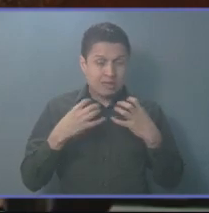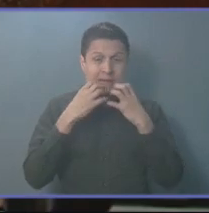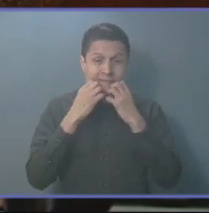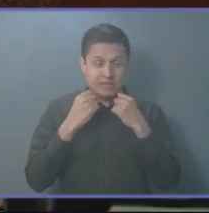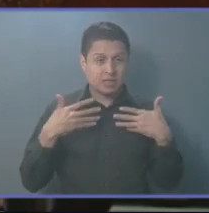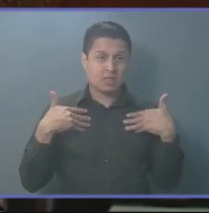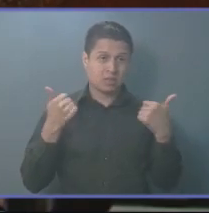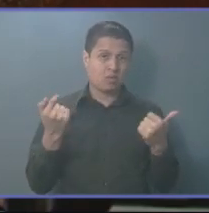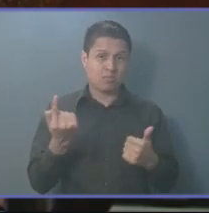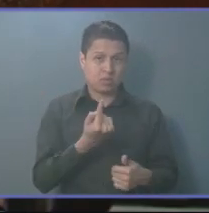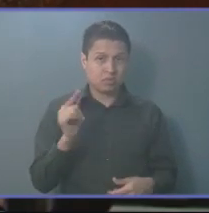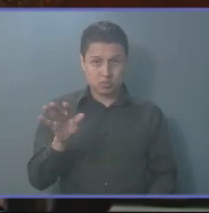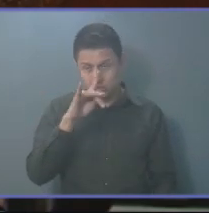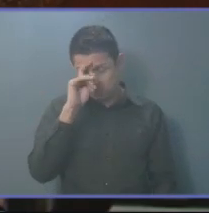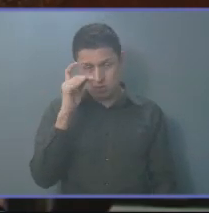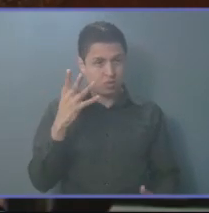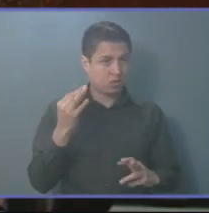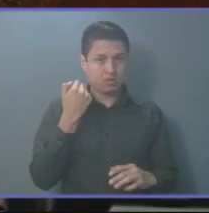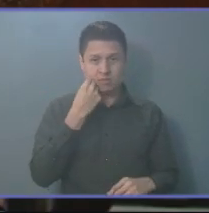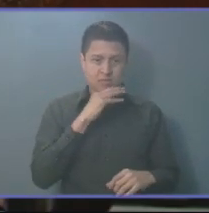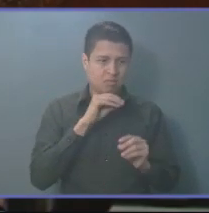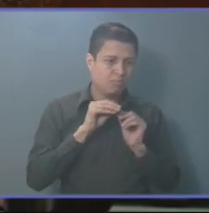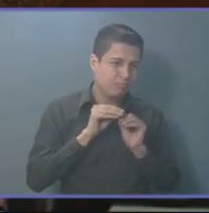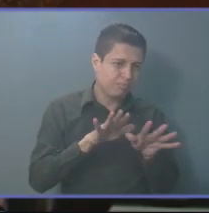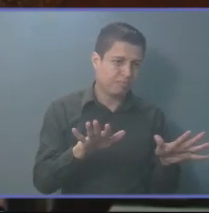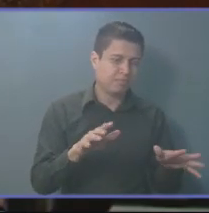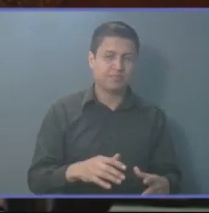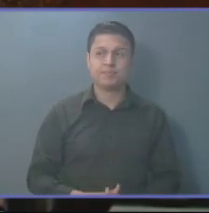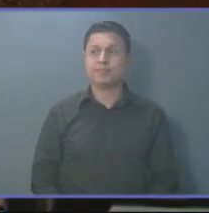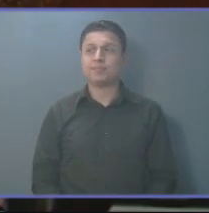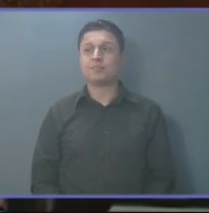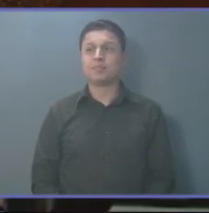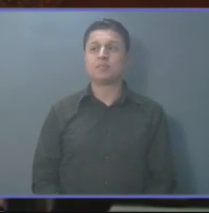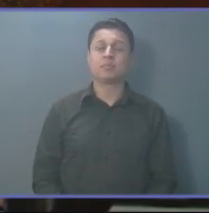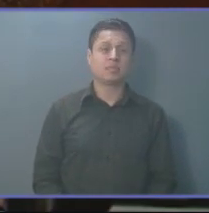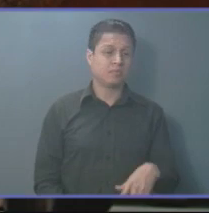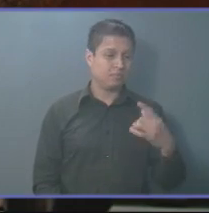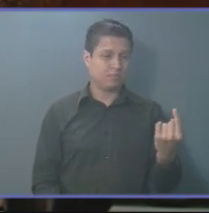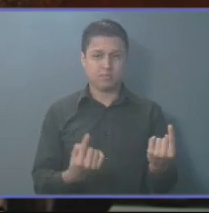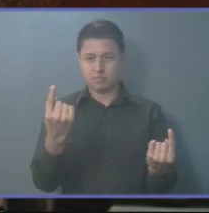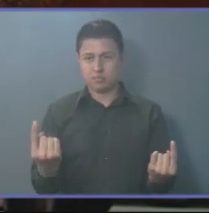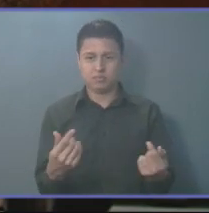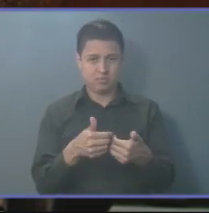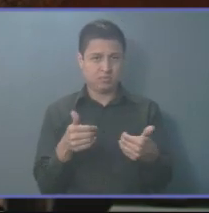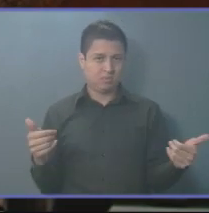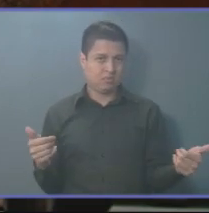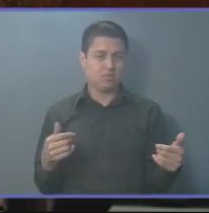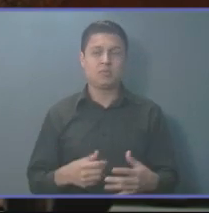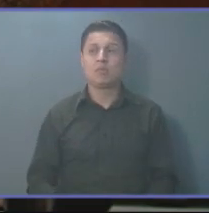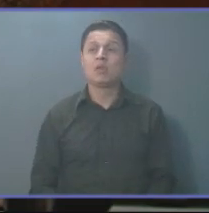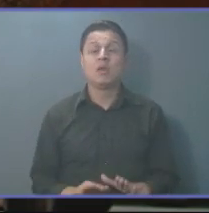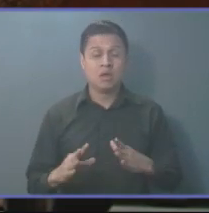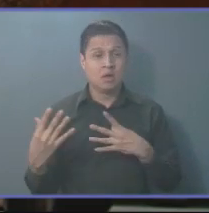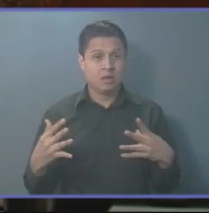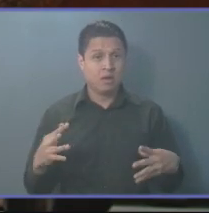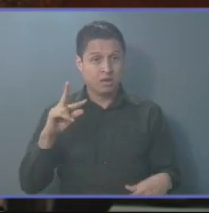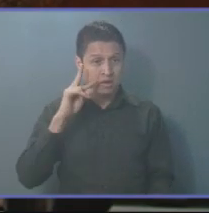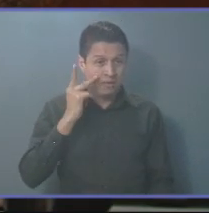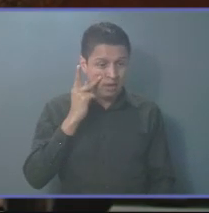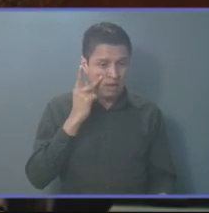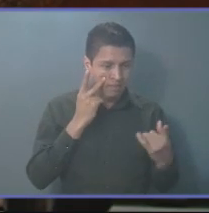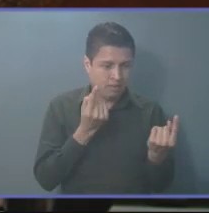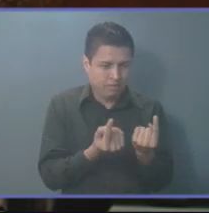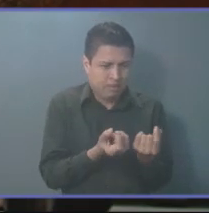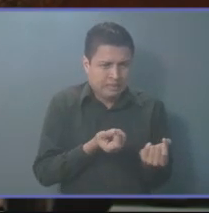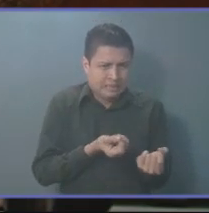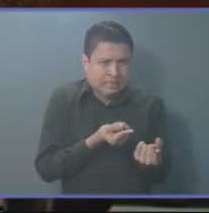sus empleados de un posible contagio, tales como distanciamiento social y, en el caso de que la actividad implique